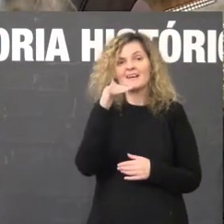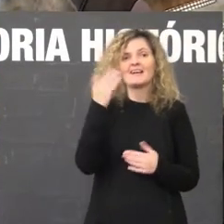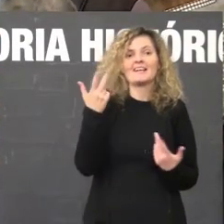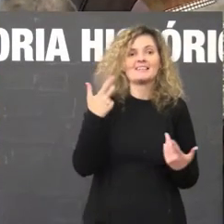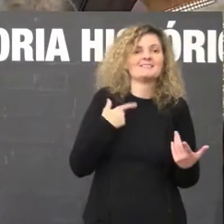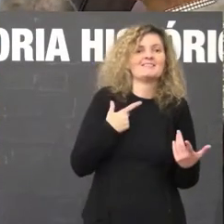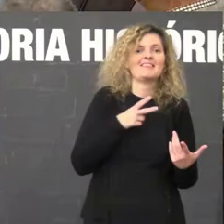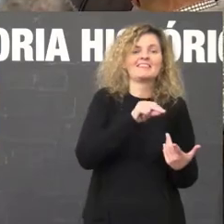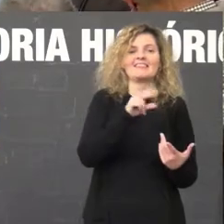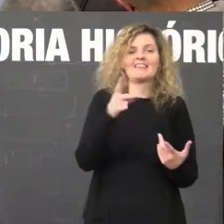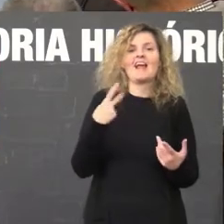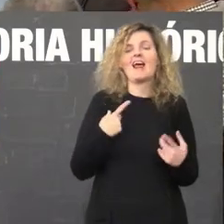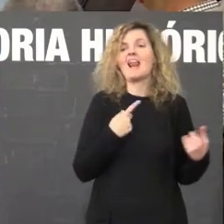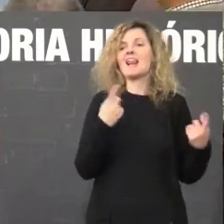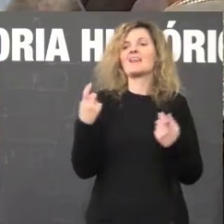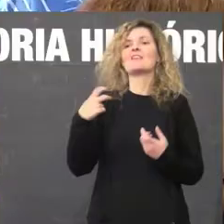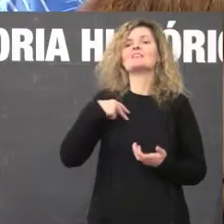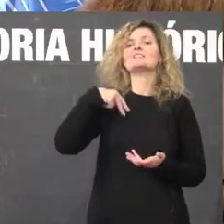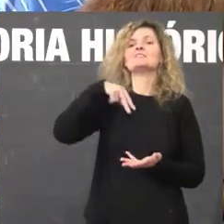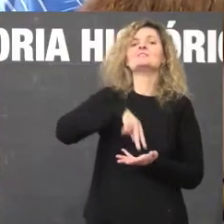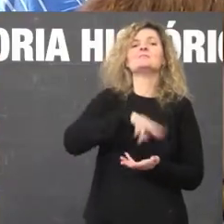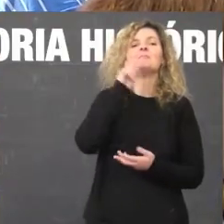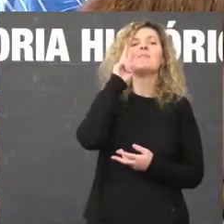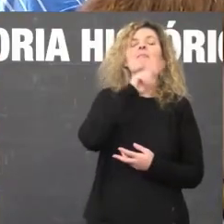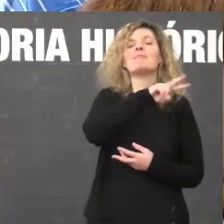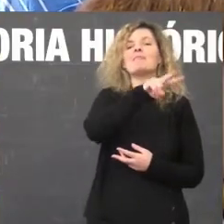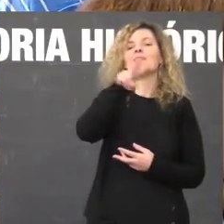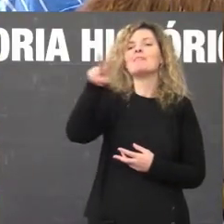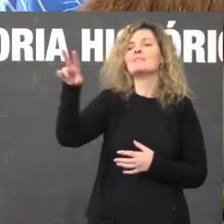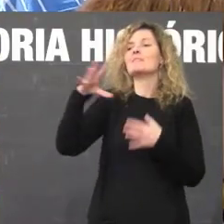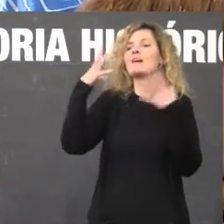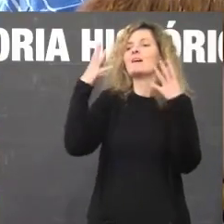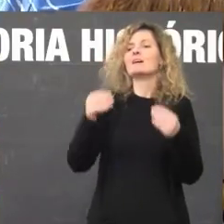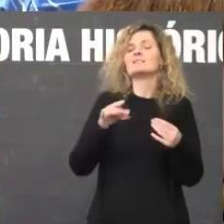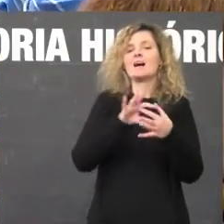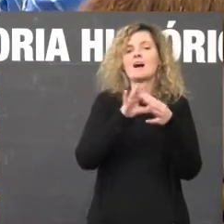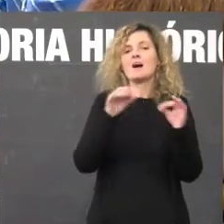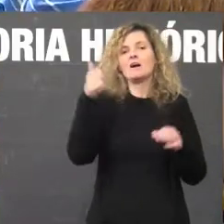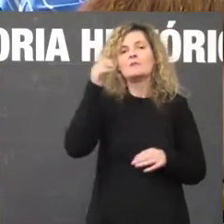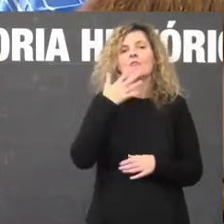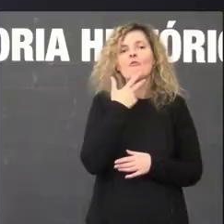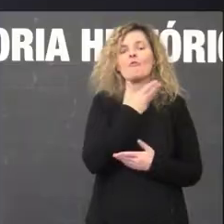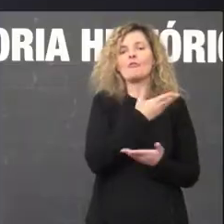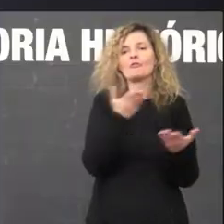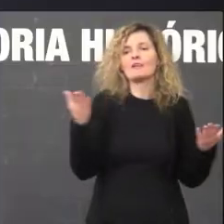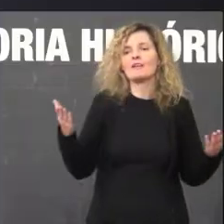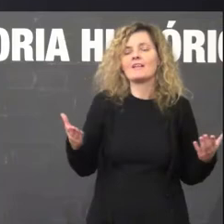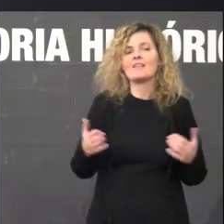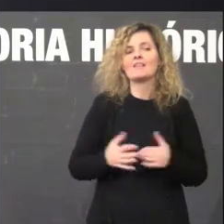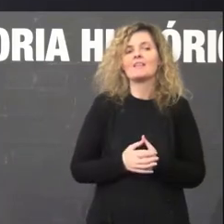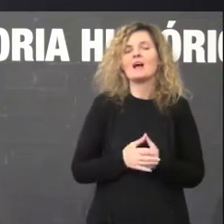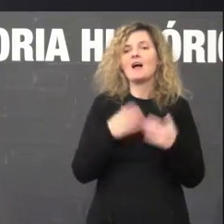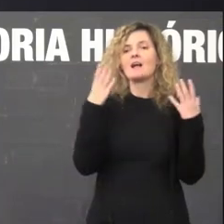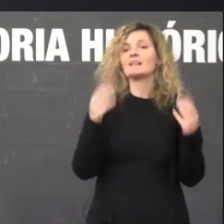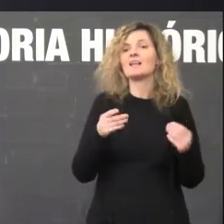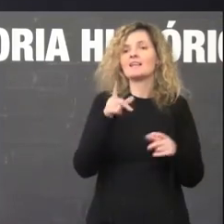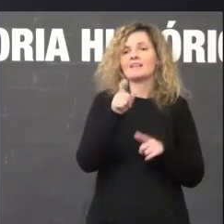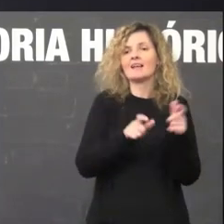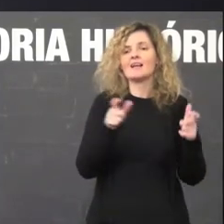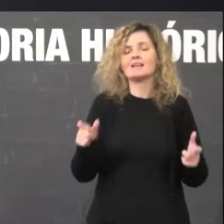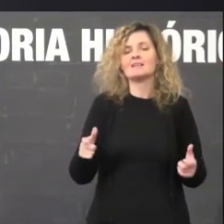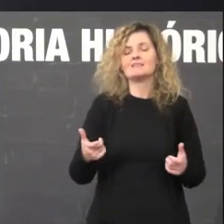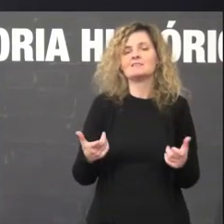que necesito ver a cara. E de tantos amigos, de tantas conocidas e de tanta xente